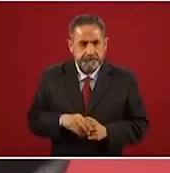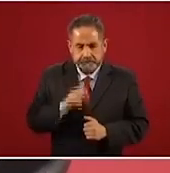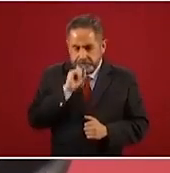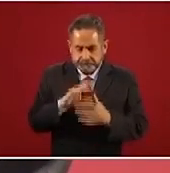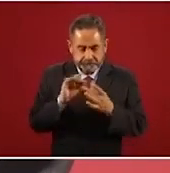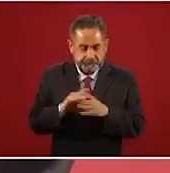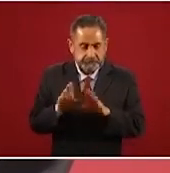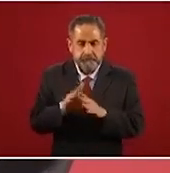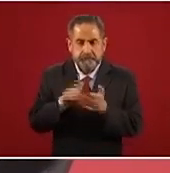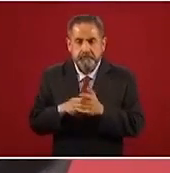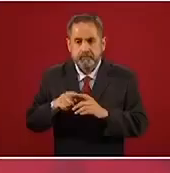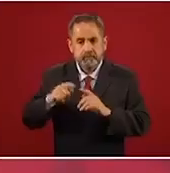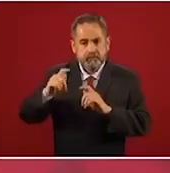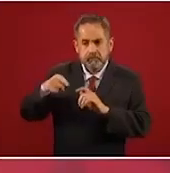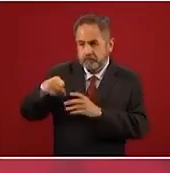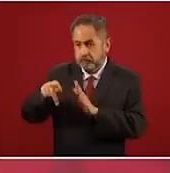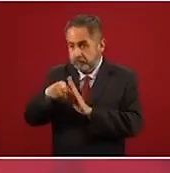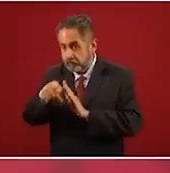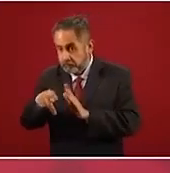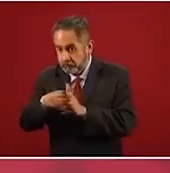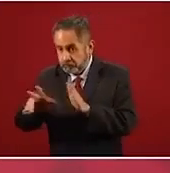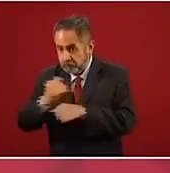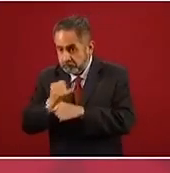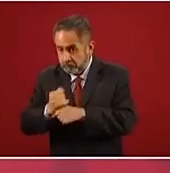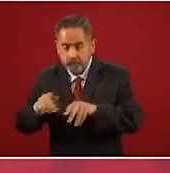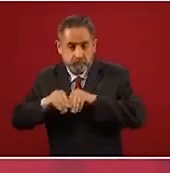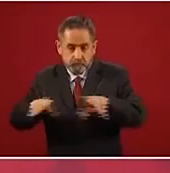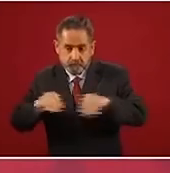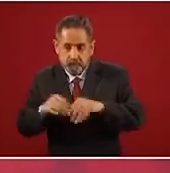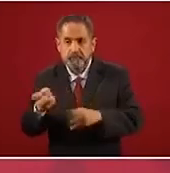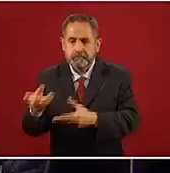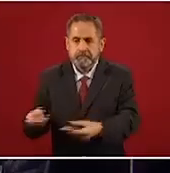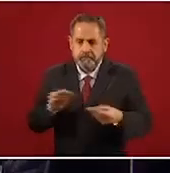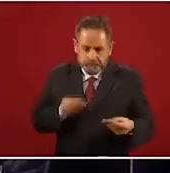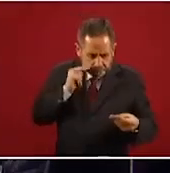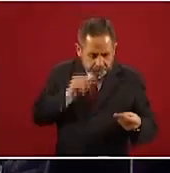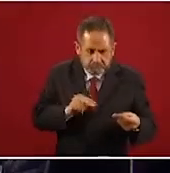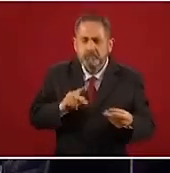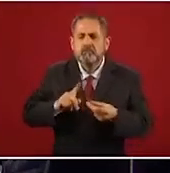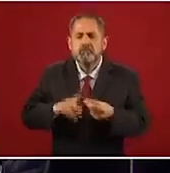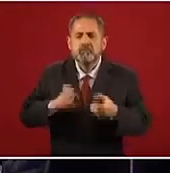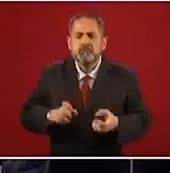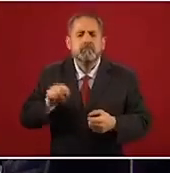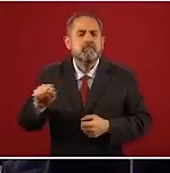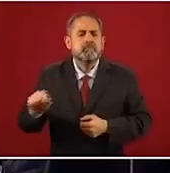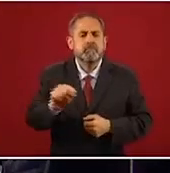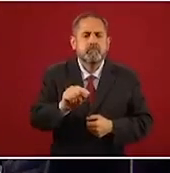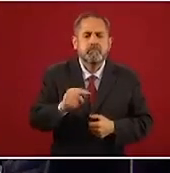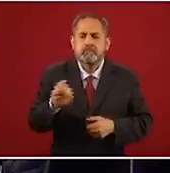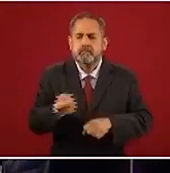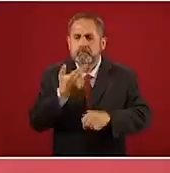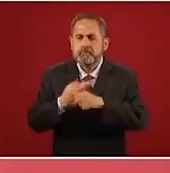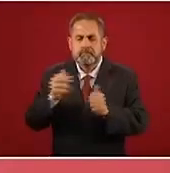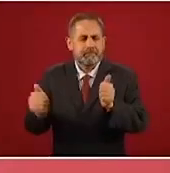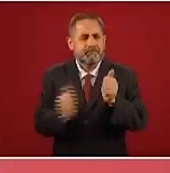a tomar en cuenta el reportaje que hicieron ustedes, la investigación que ustedes hicieron, para ver dónde están esas secretarías